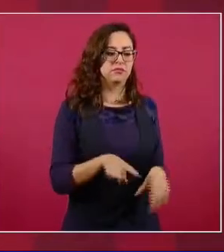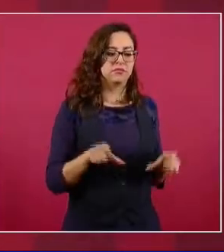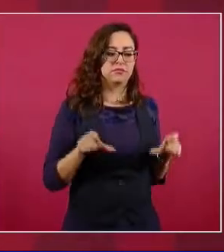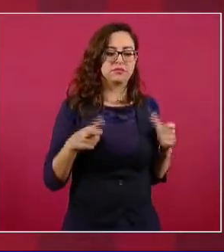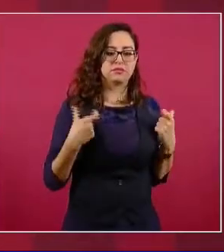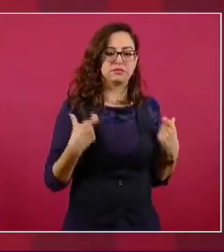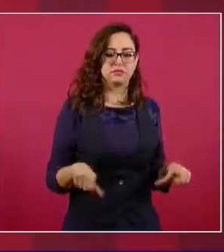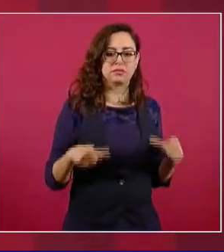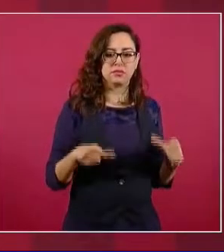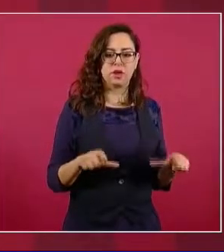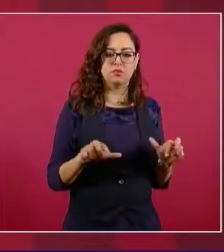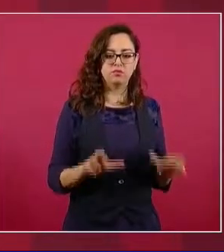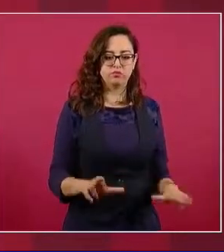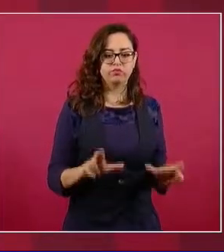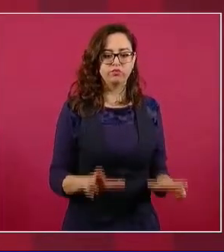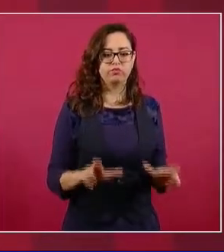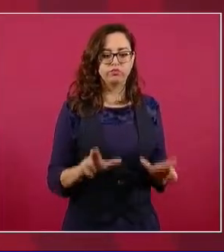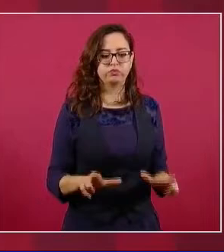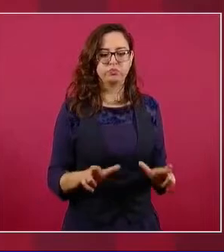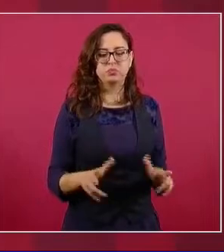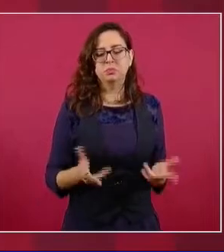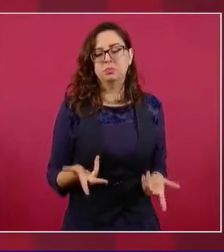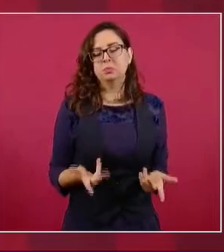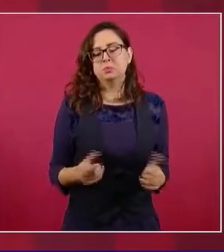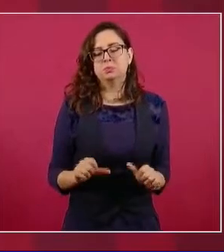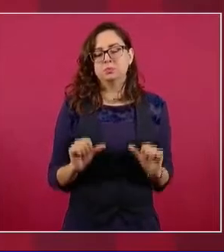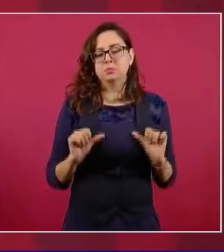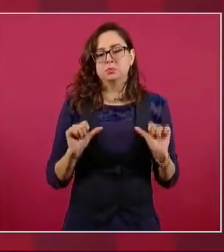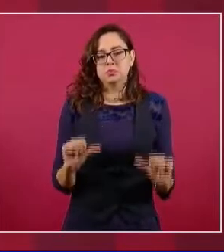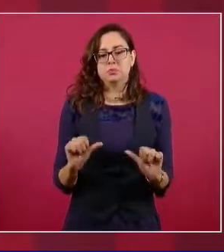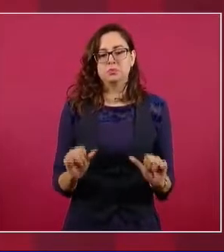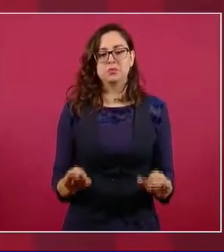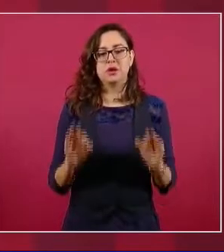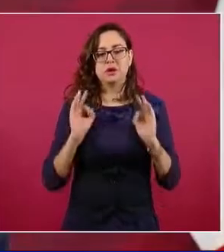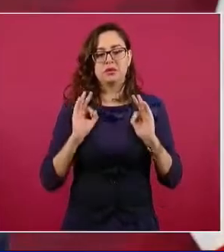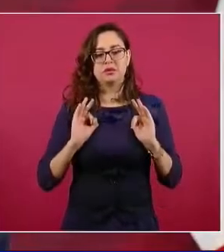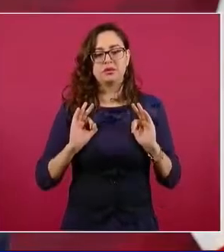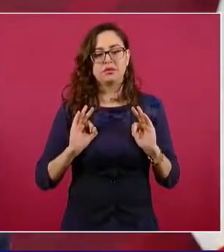navegaba en el mar